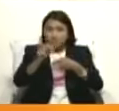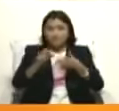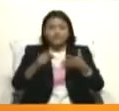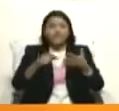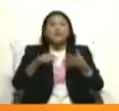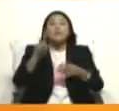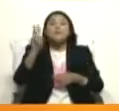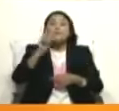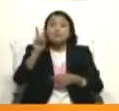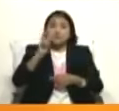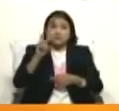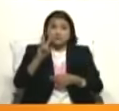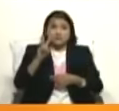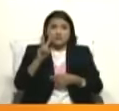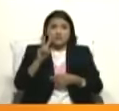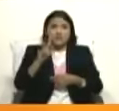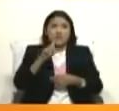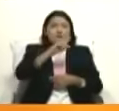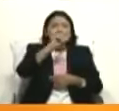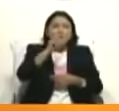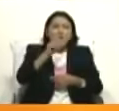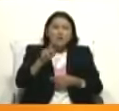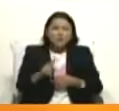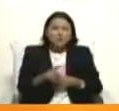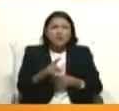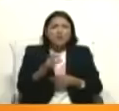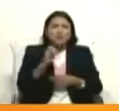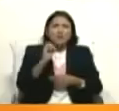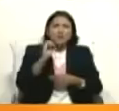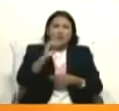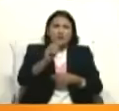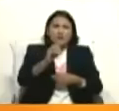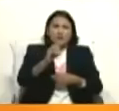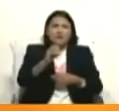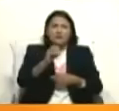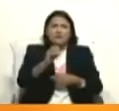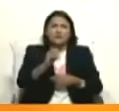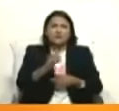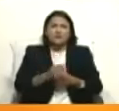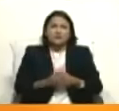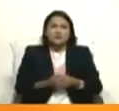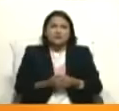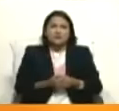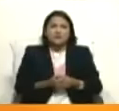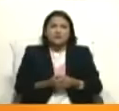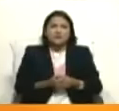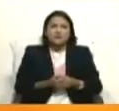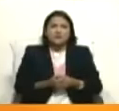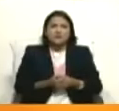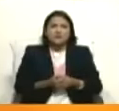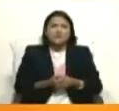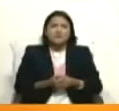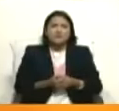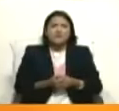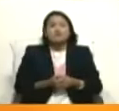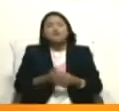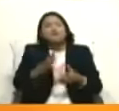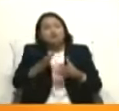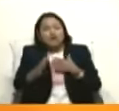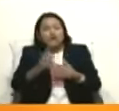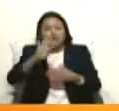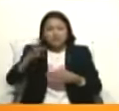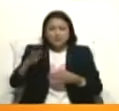Venezuela no incluya ninguna pregunta que invada las cuestiones que está conociendo en su demanda unilateral la Corte Internacional de